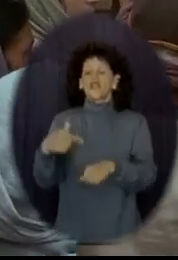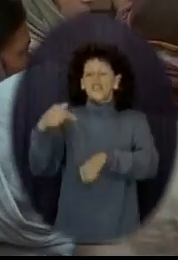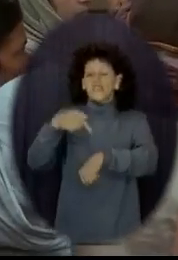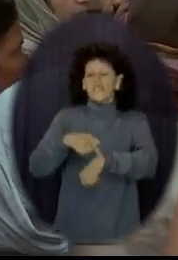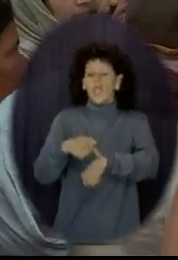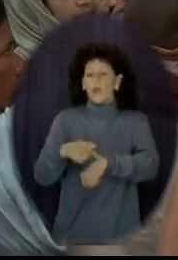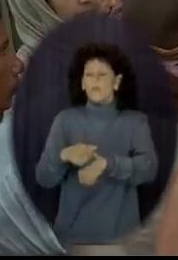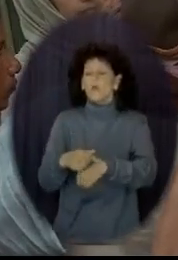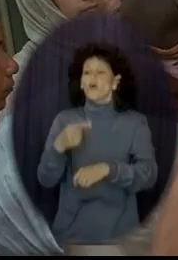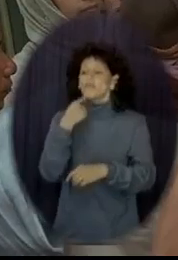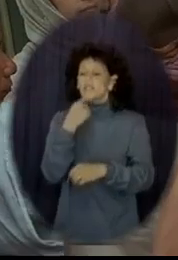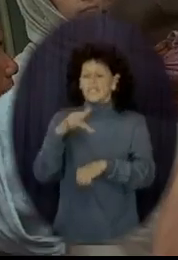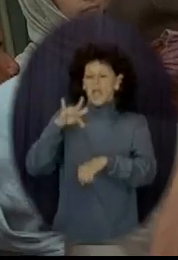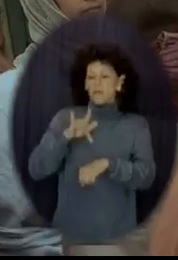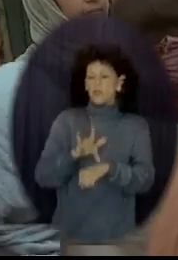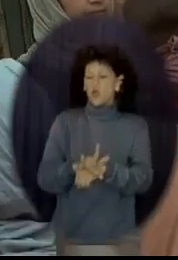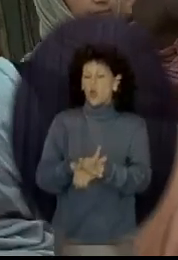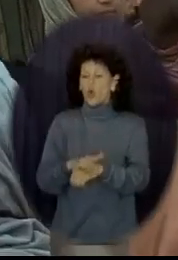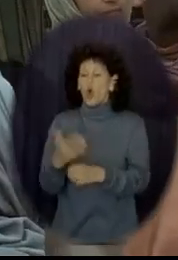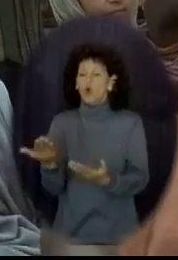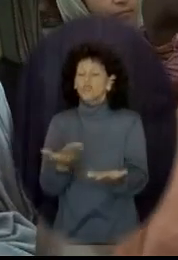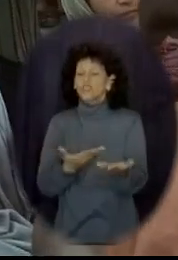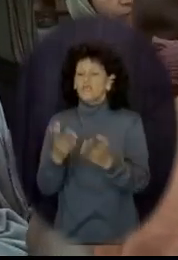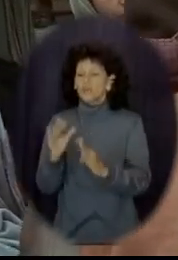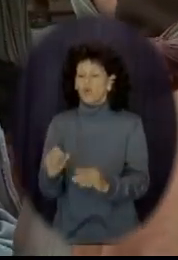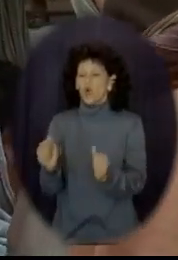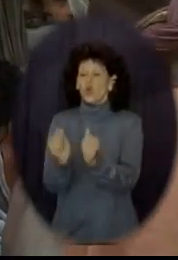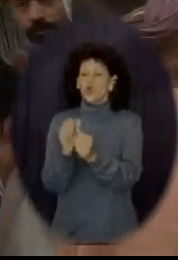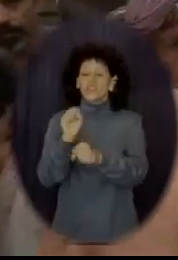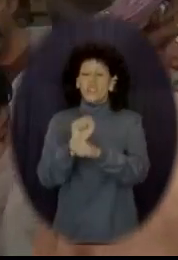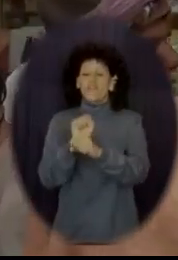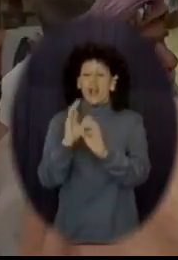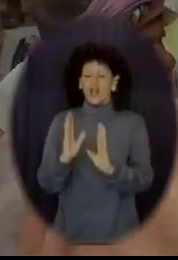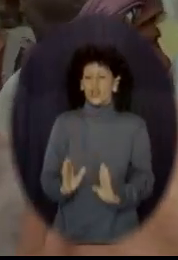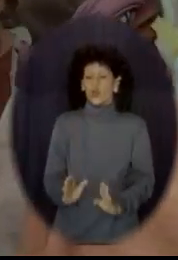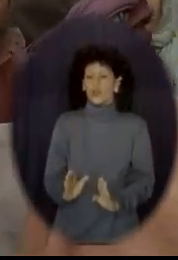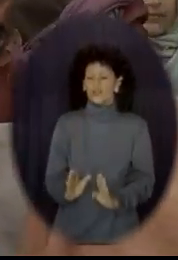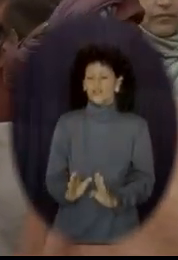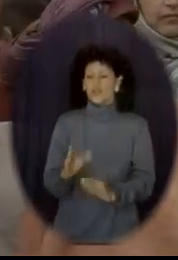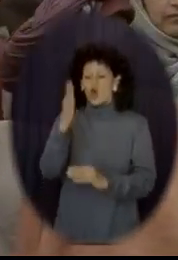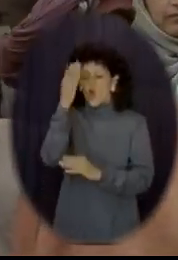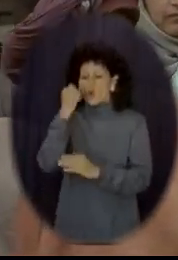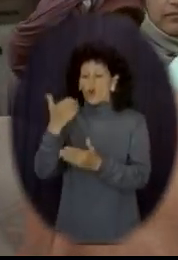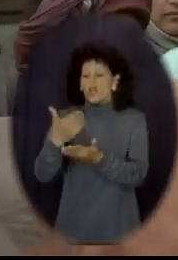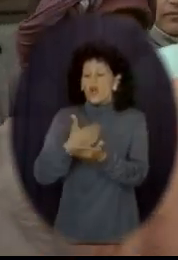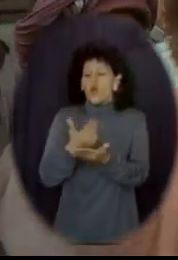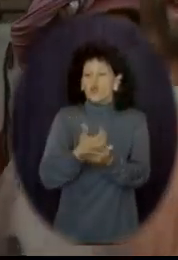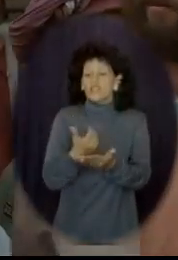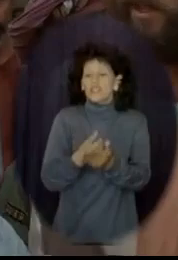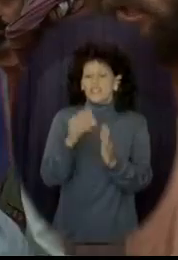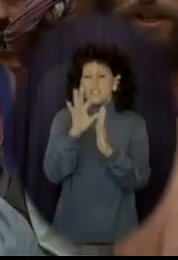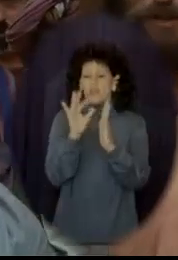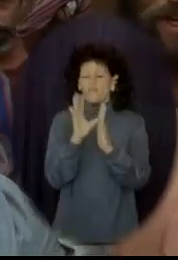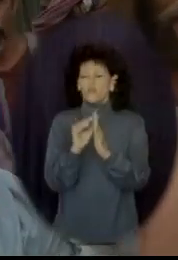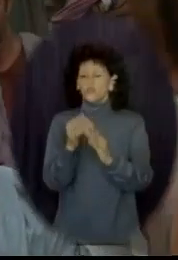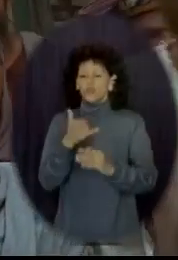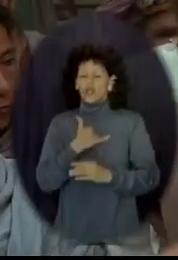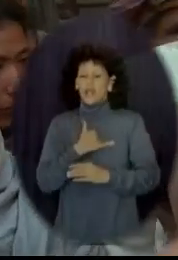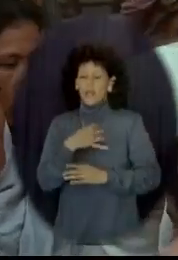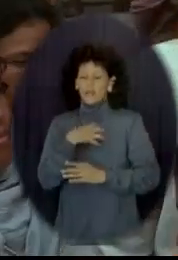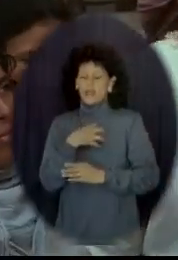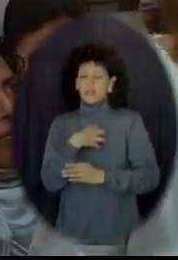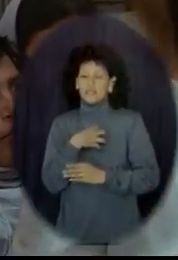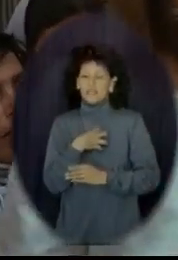Al llegar el tiempo de cosechar las uvas, mandó a un criado con los labradores a pedir su parte de la